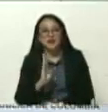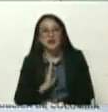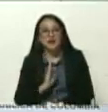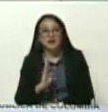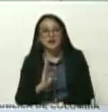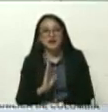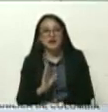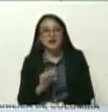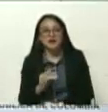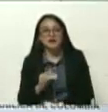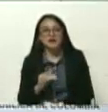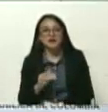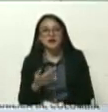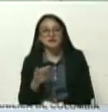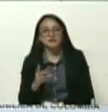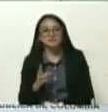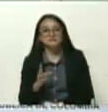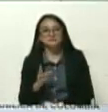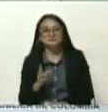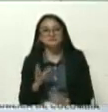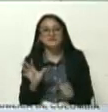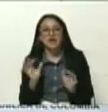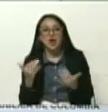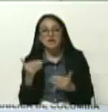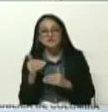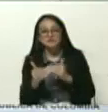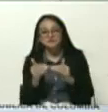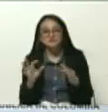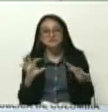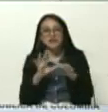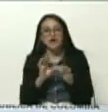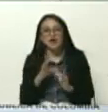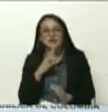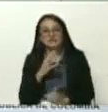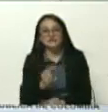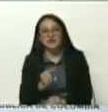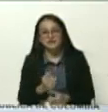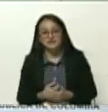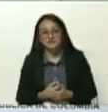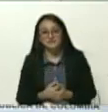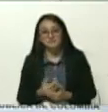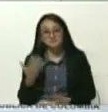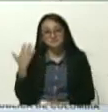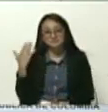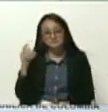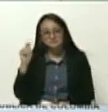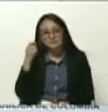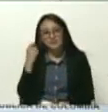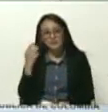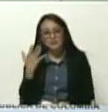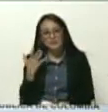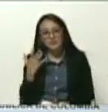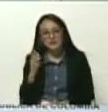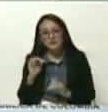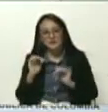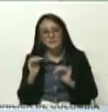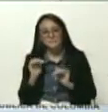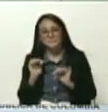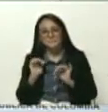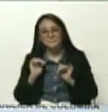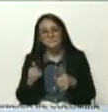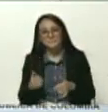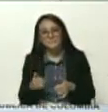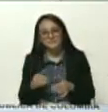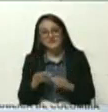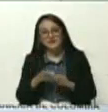estamos en una fase de construcción de confianza. En su momento, según lo que se acuerde en el reinicio de